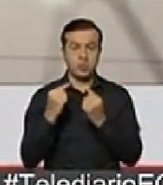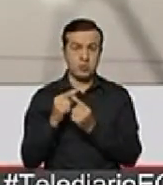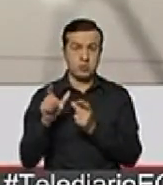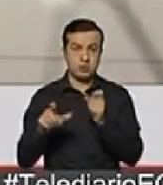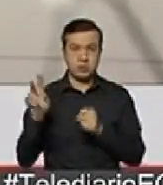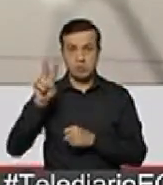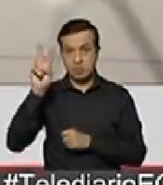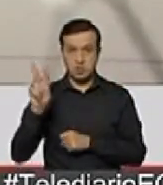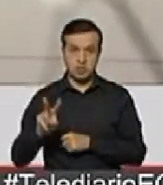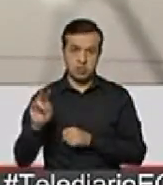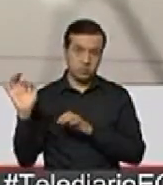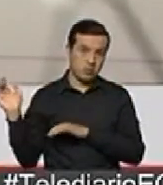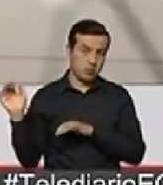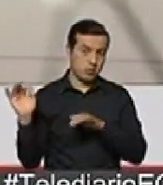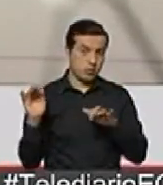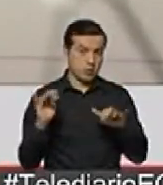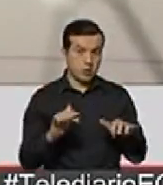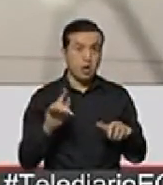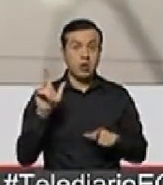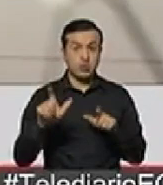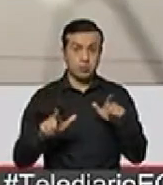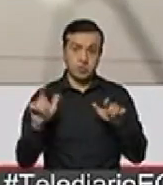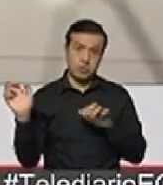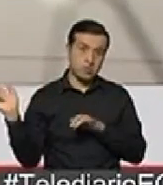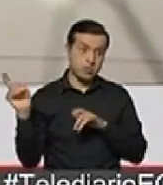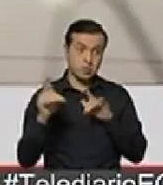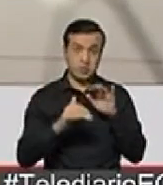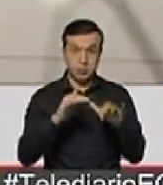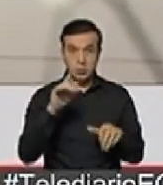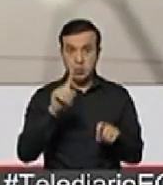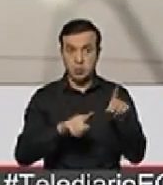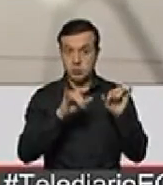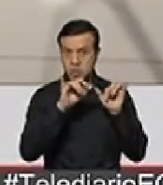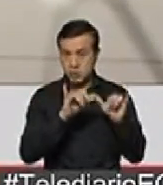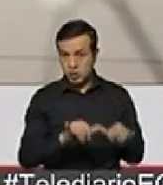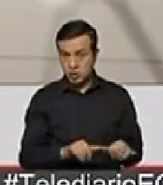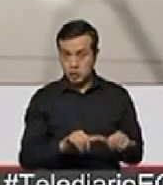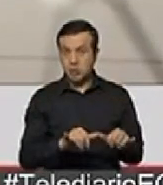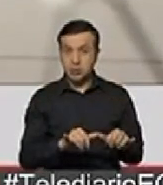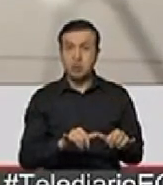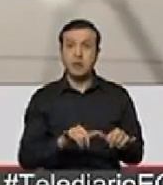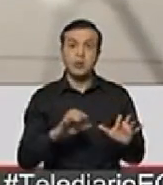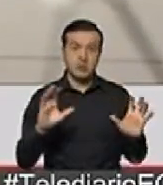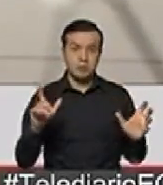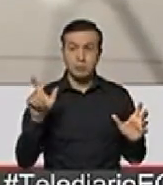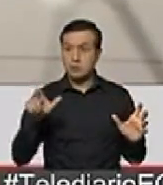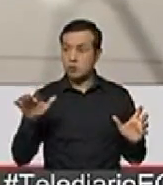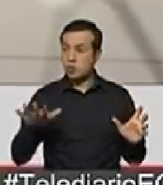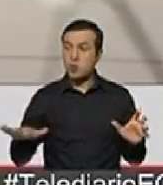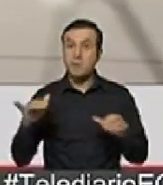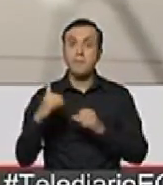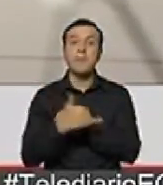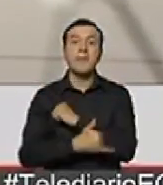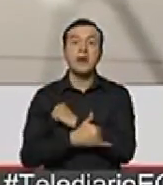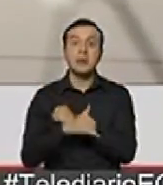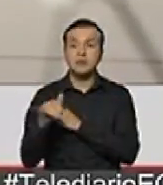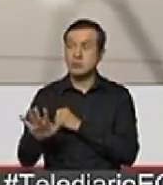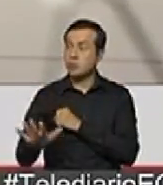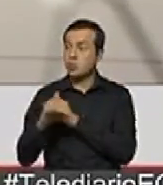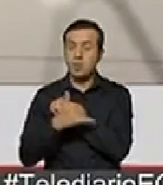venezolana, algunos que están de paso, otros que se quedan, pero vienen de un país